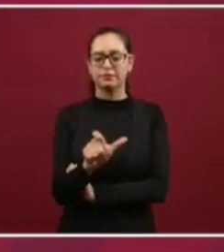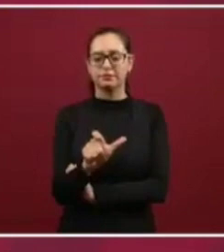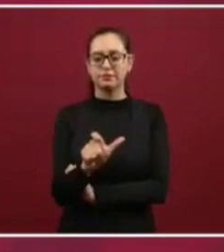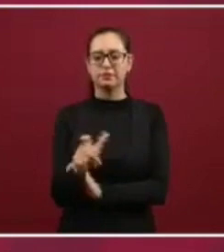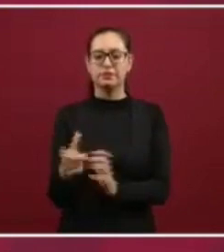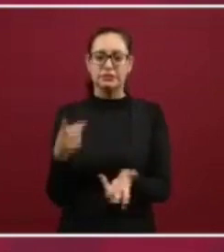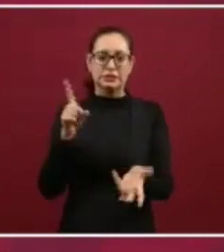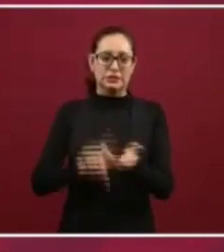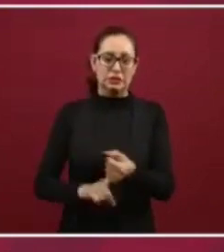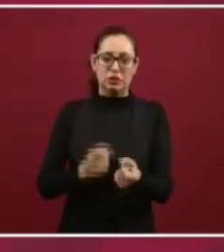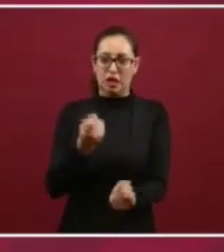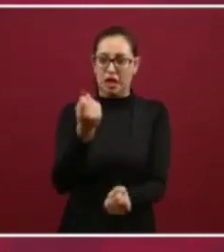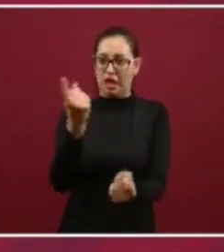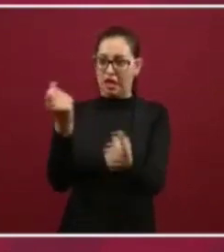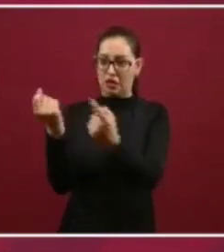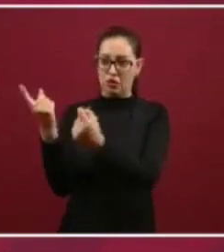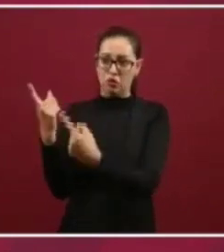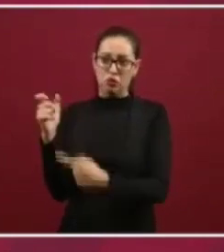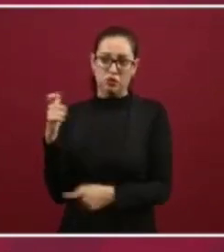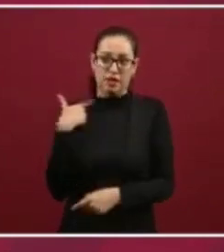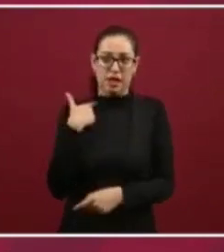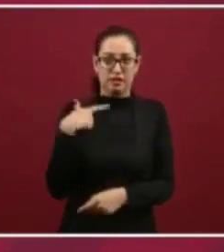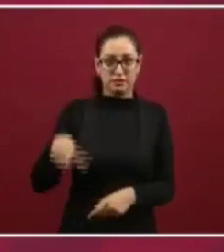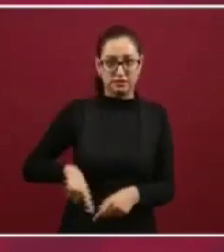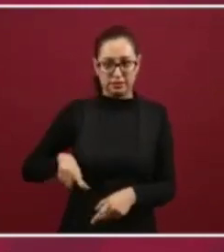Hubieron funcionarios